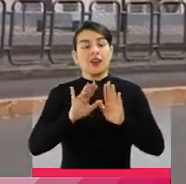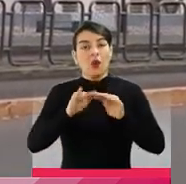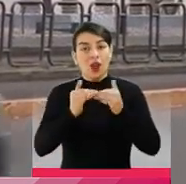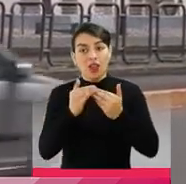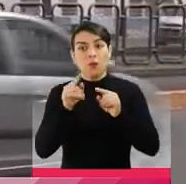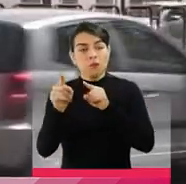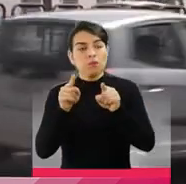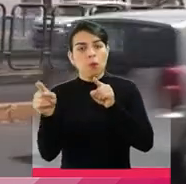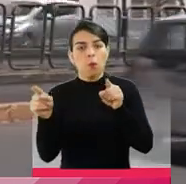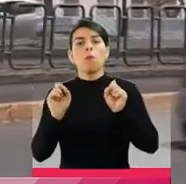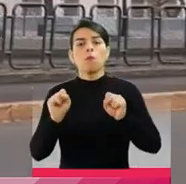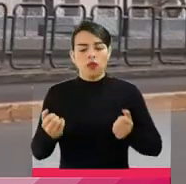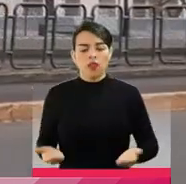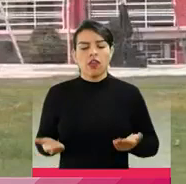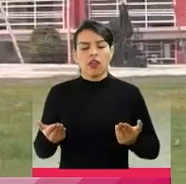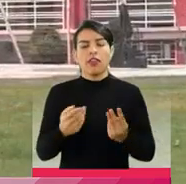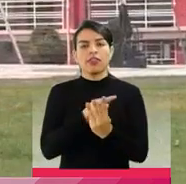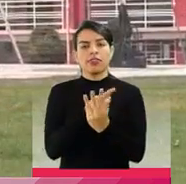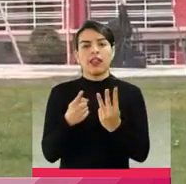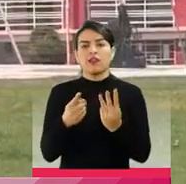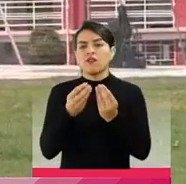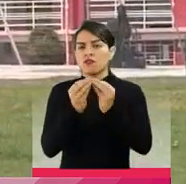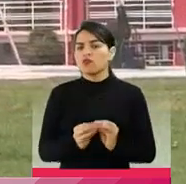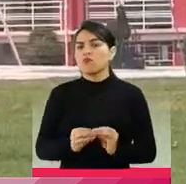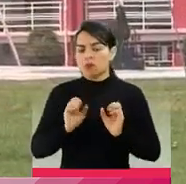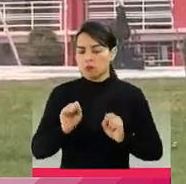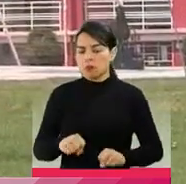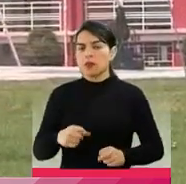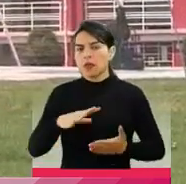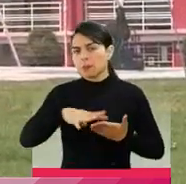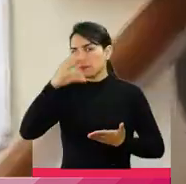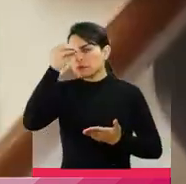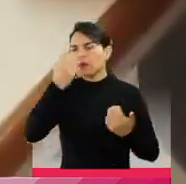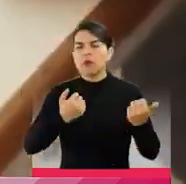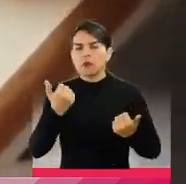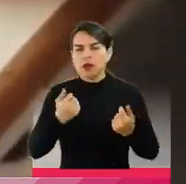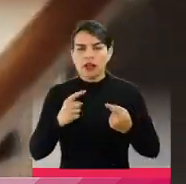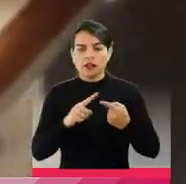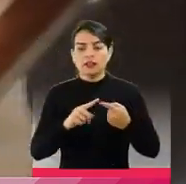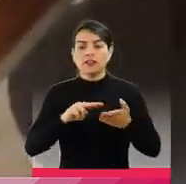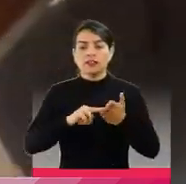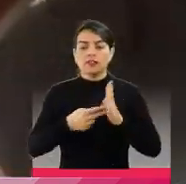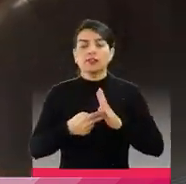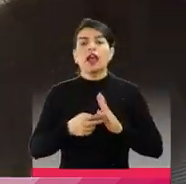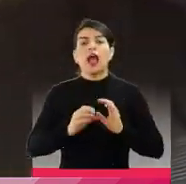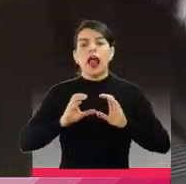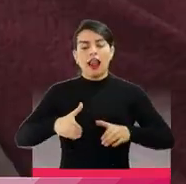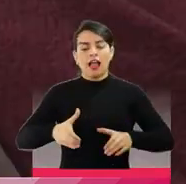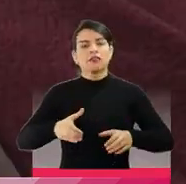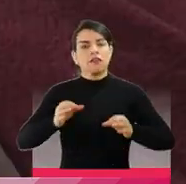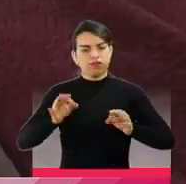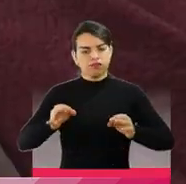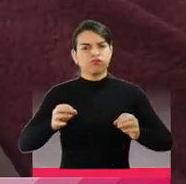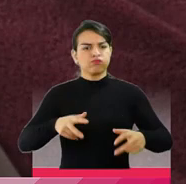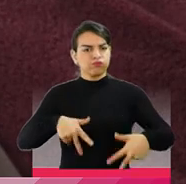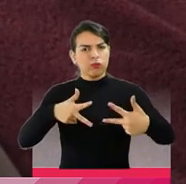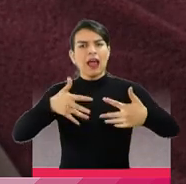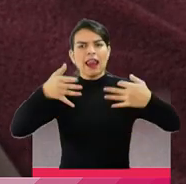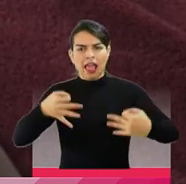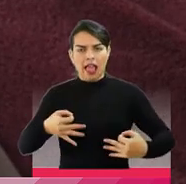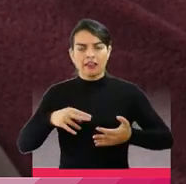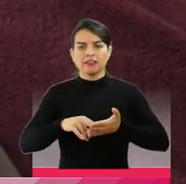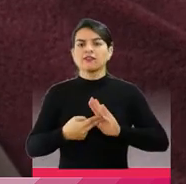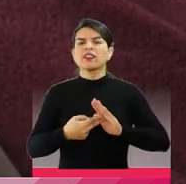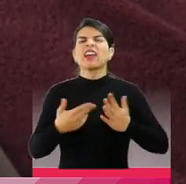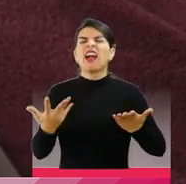3 modalidades de enseñanza a los estudiantes. Estas consisten en tomar clases en tiempo real, clases virtuales, es decir, hacer uso de